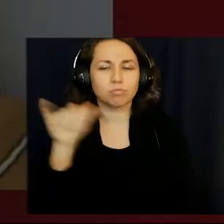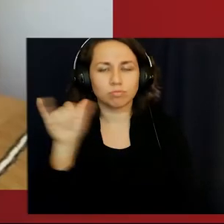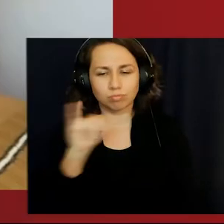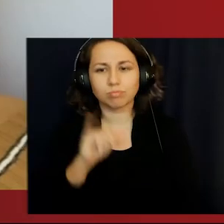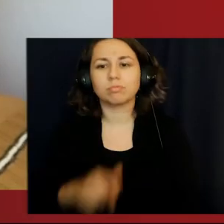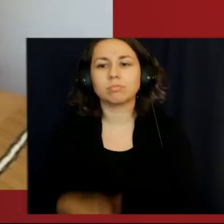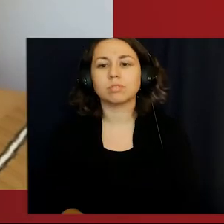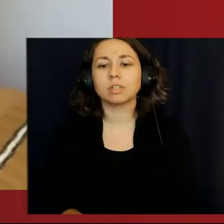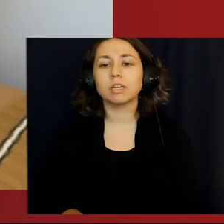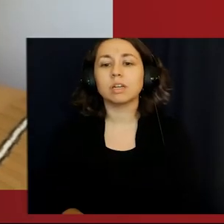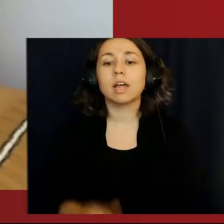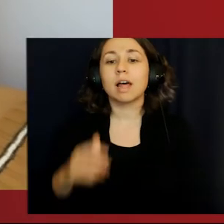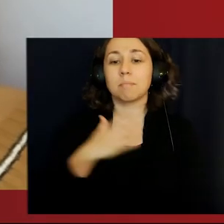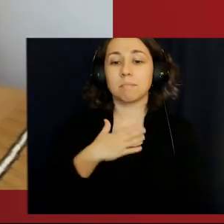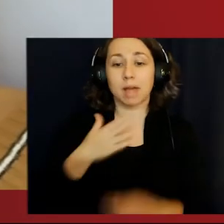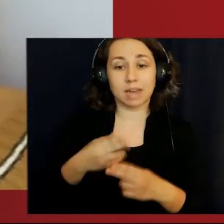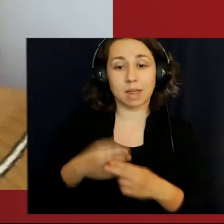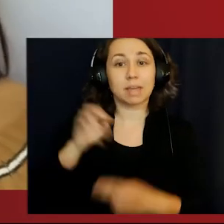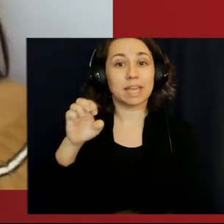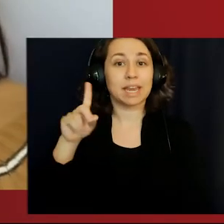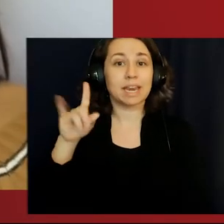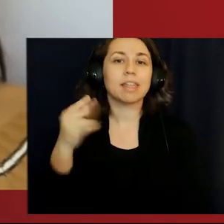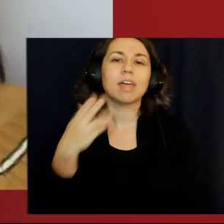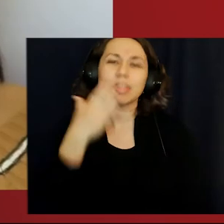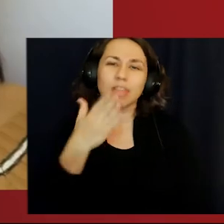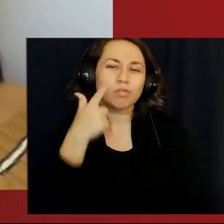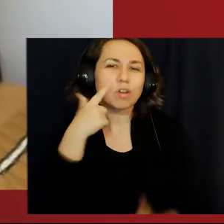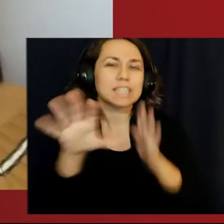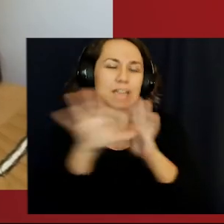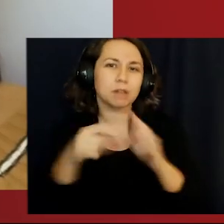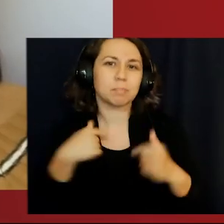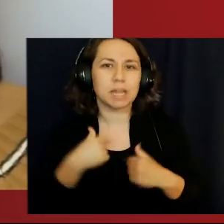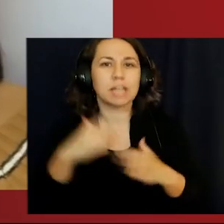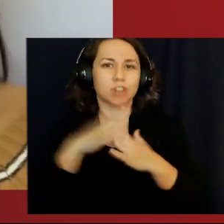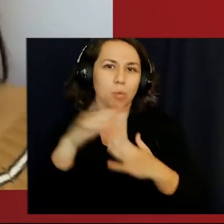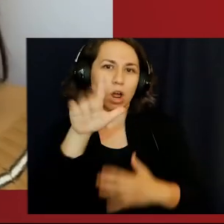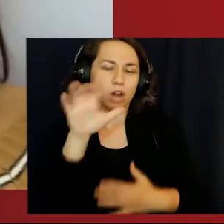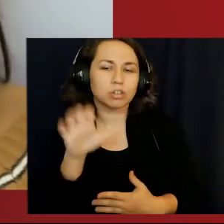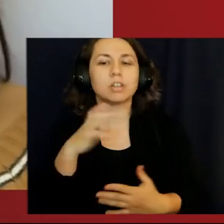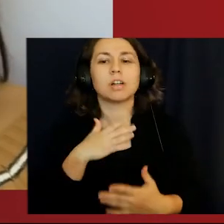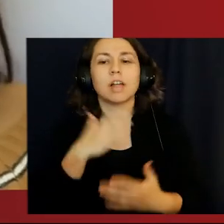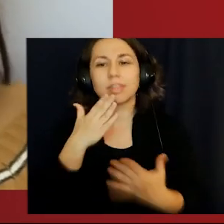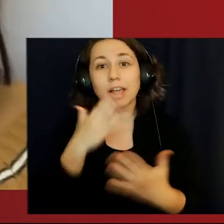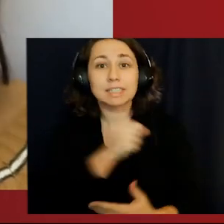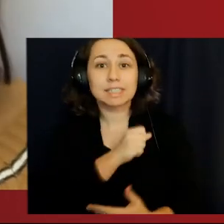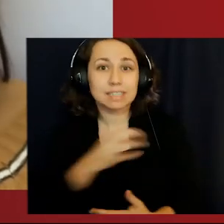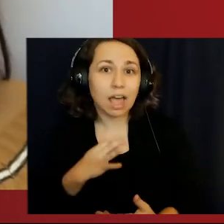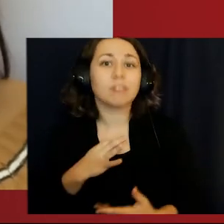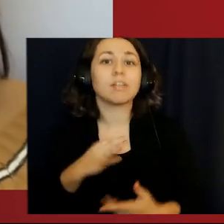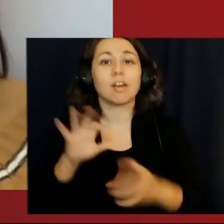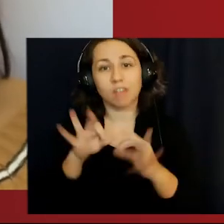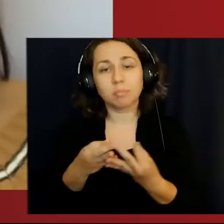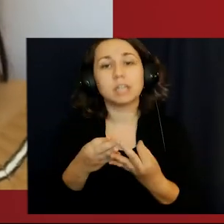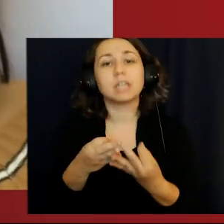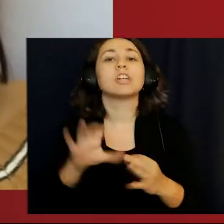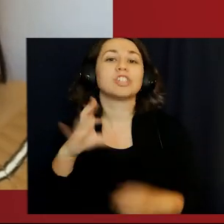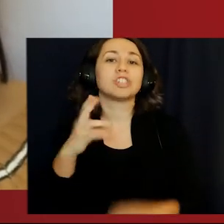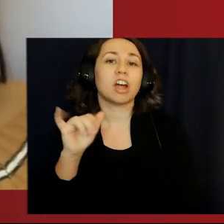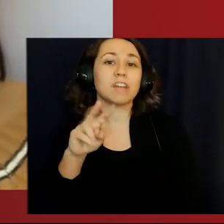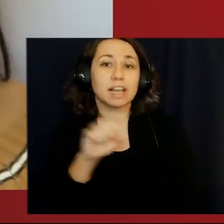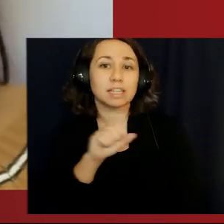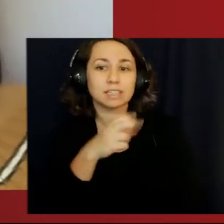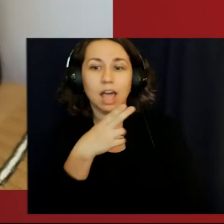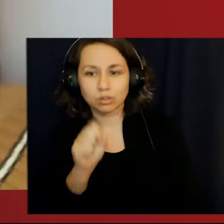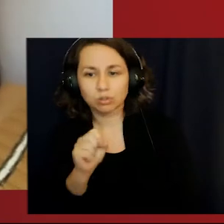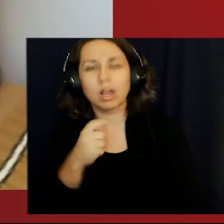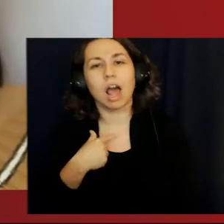quiero agradecerme a mí. Mi nombre es Edith Neri, gracias por seleccionarme. Entre los 100 mejores, quiero agradecer a mi familia personal de la